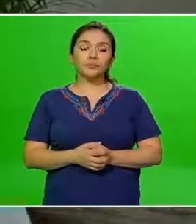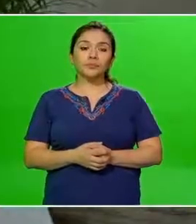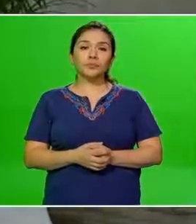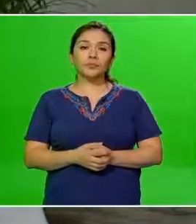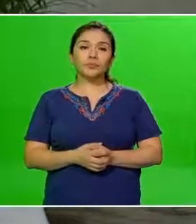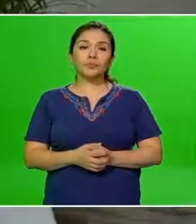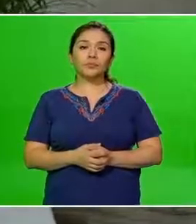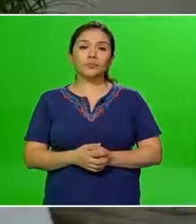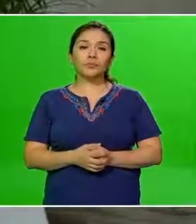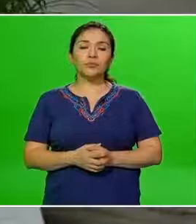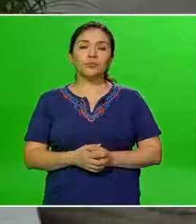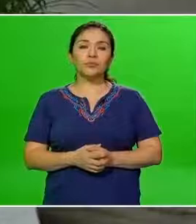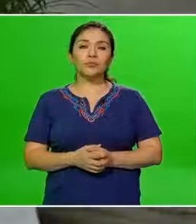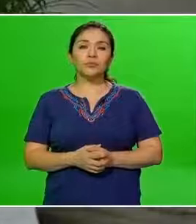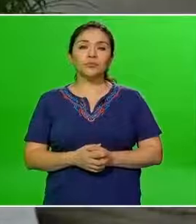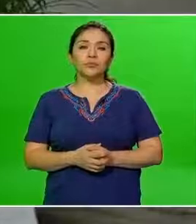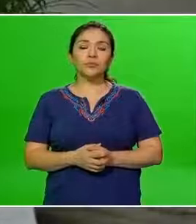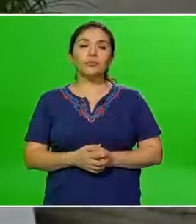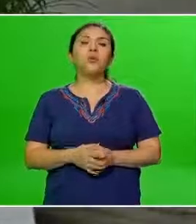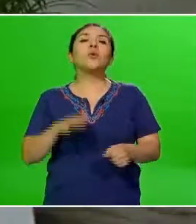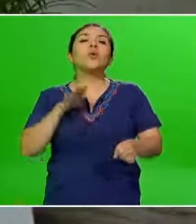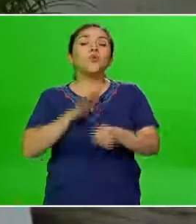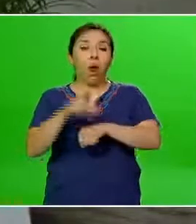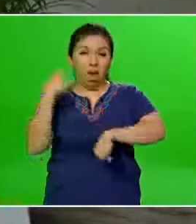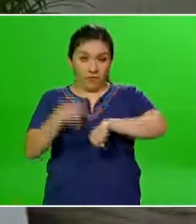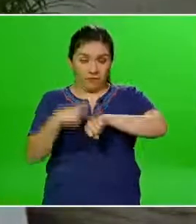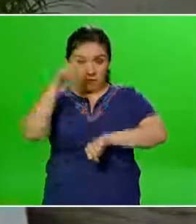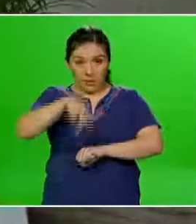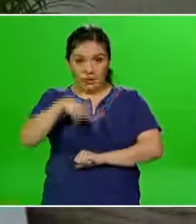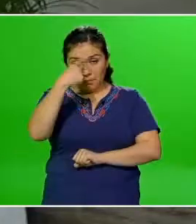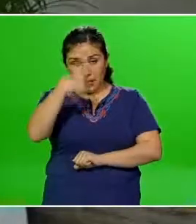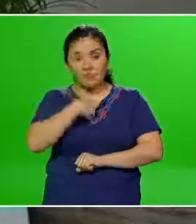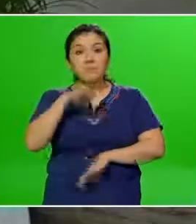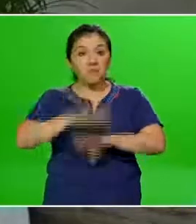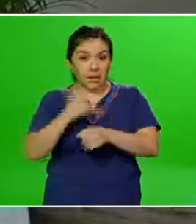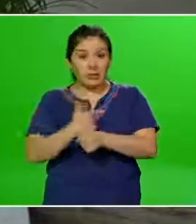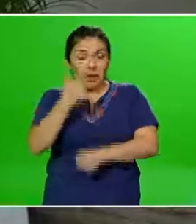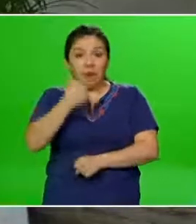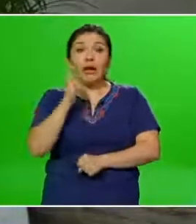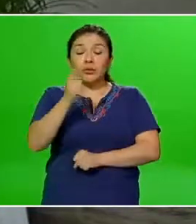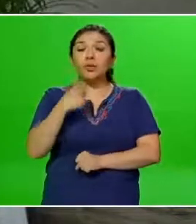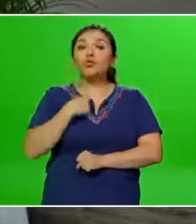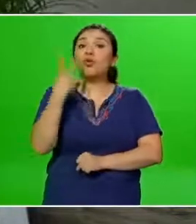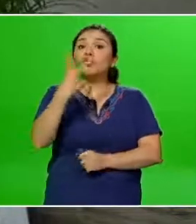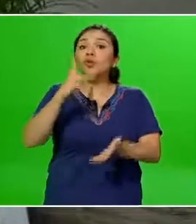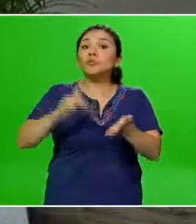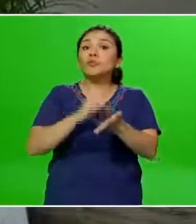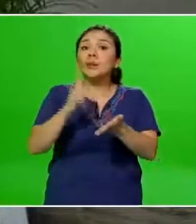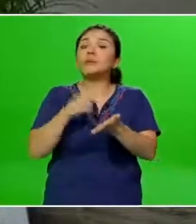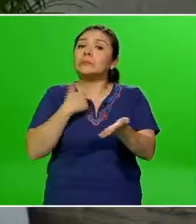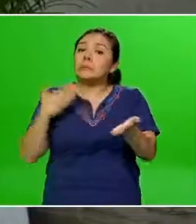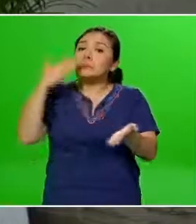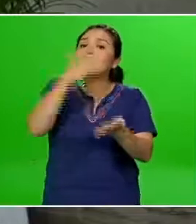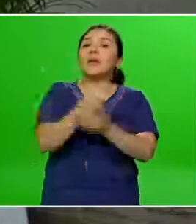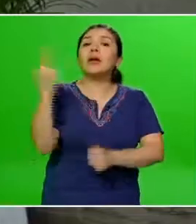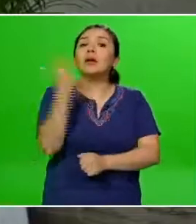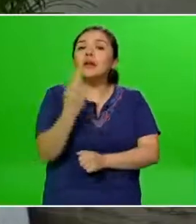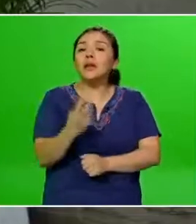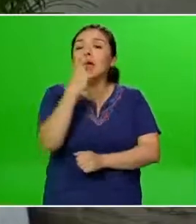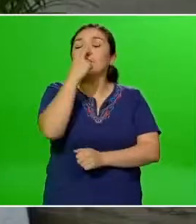del tratamiento caía caso agudo, donde 2 veces solicité oxígeno,